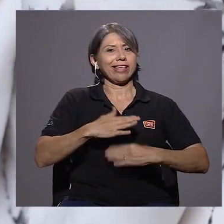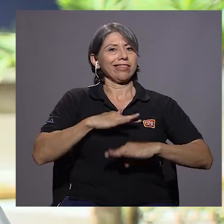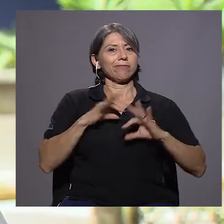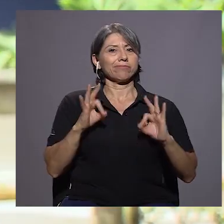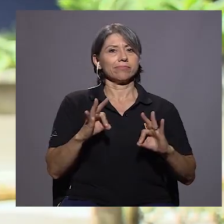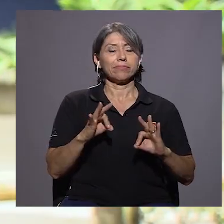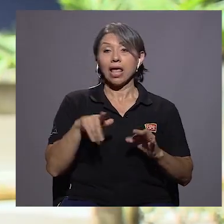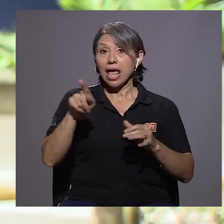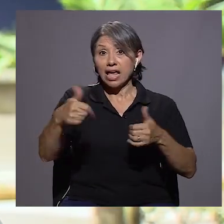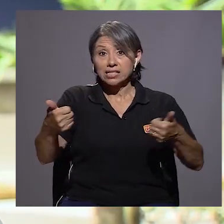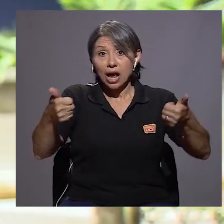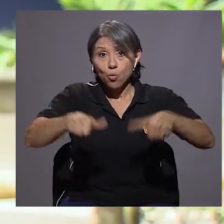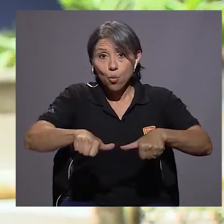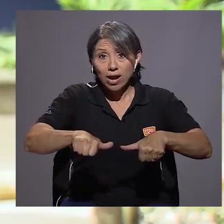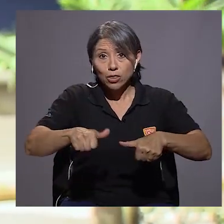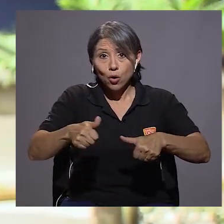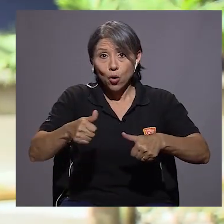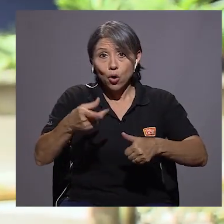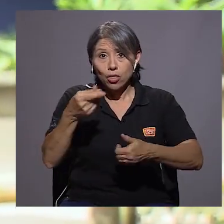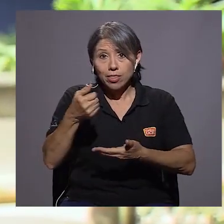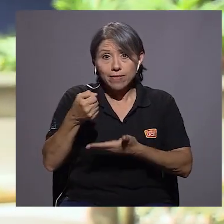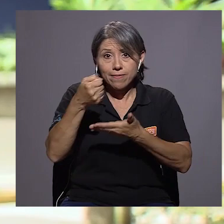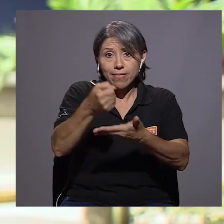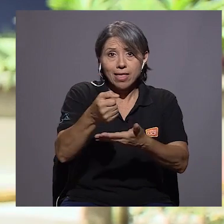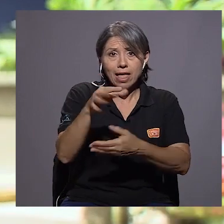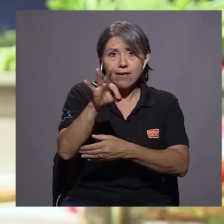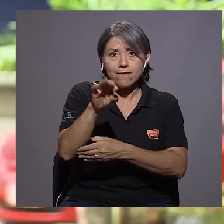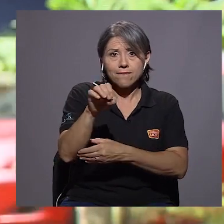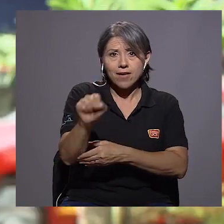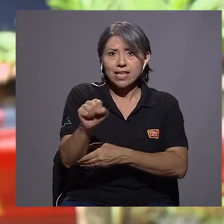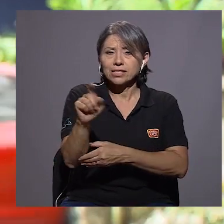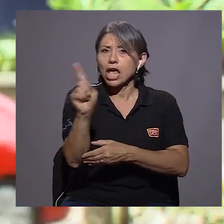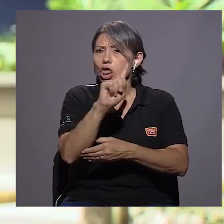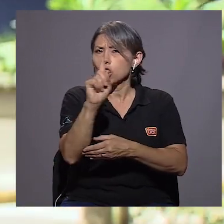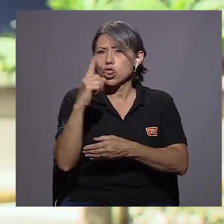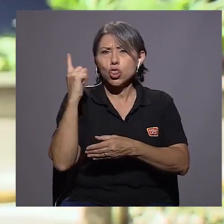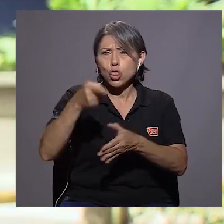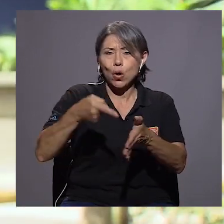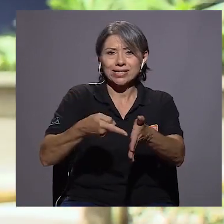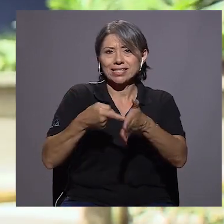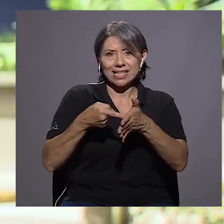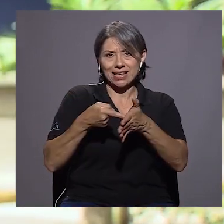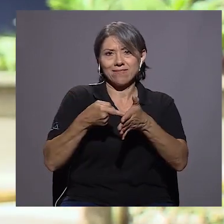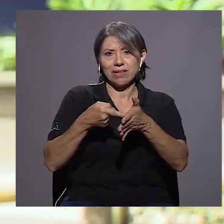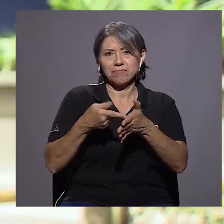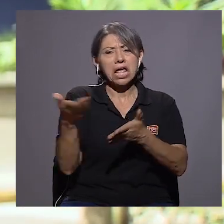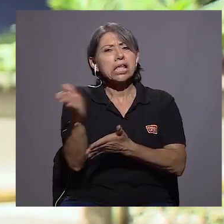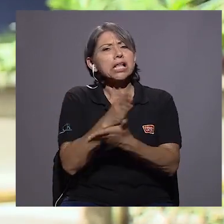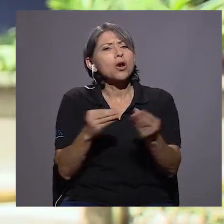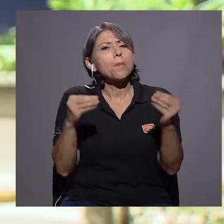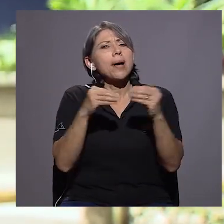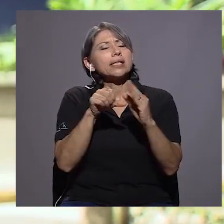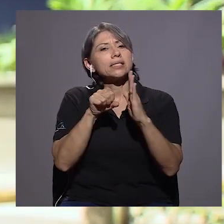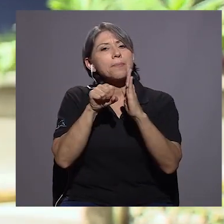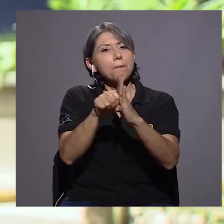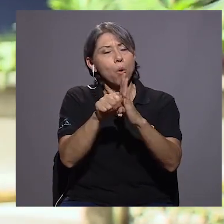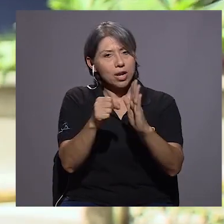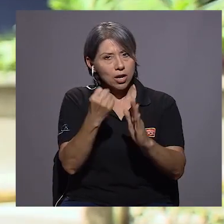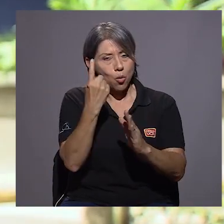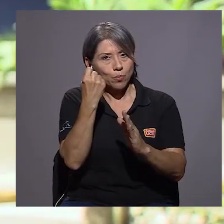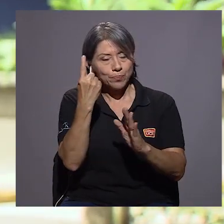instancias. Este acuerdo del FES de alguna forma no es exigible y es una comprensión